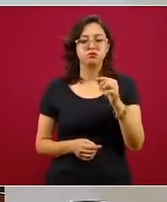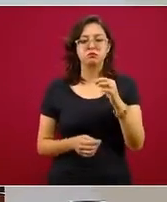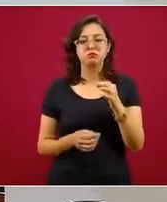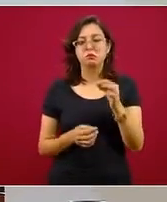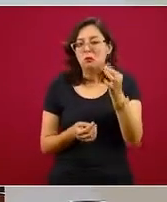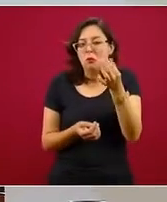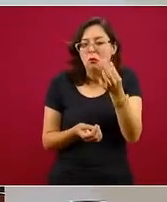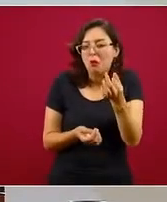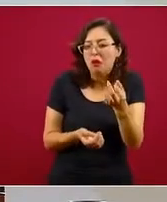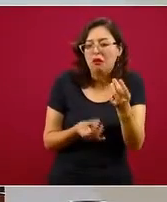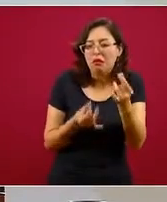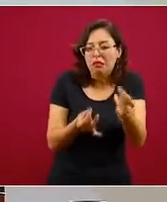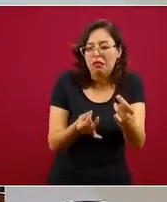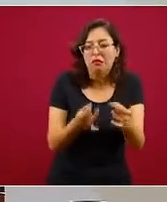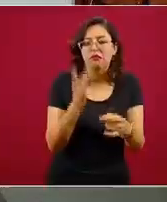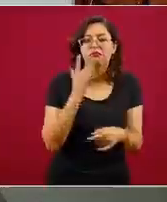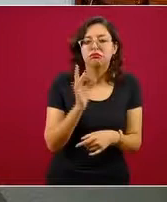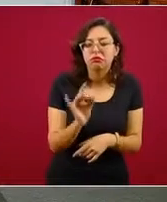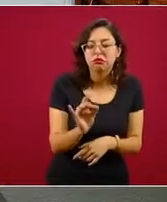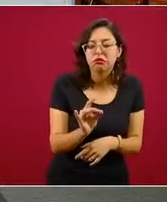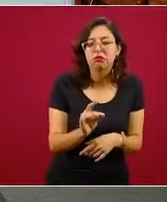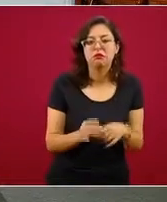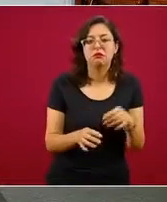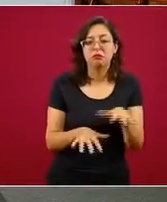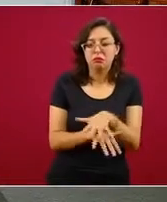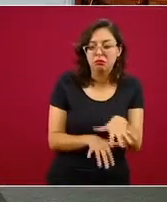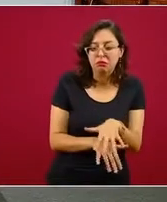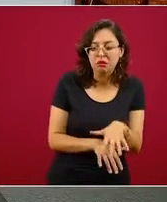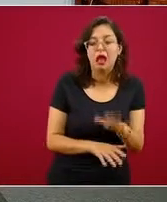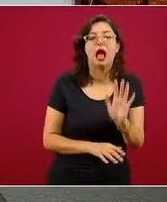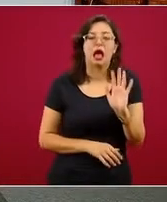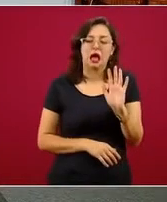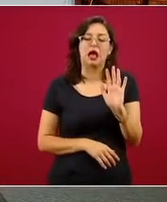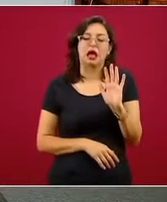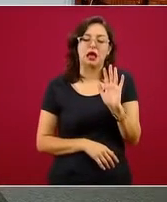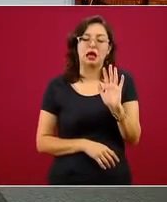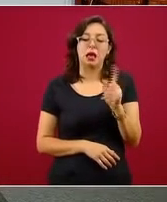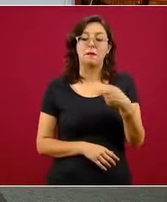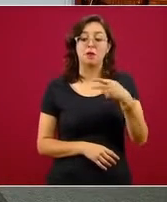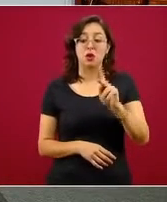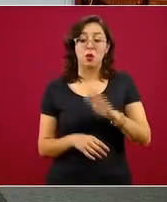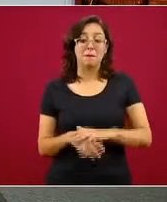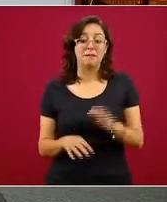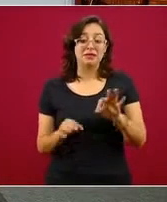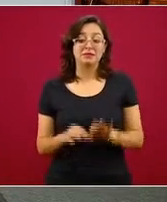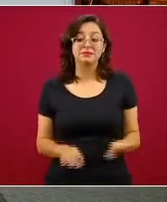es suficiente para el diagnóstico. Pero lo más importante, el tiempo.